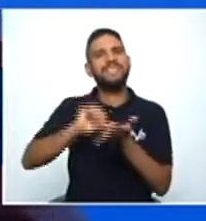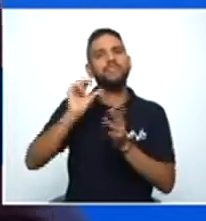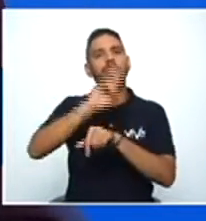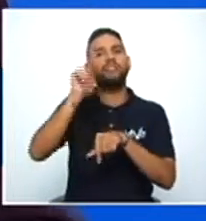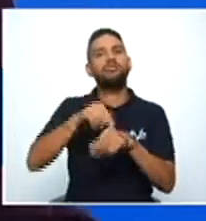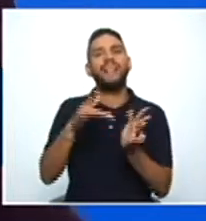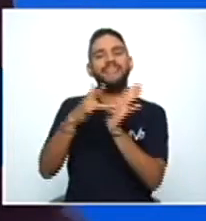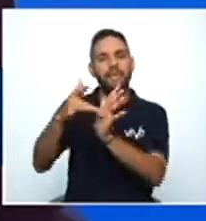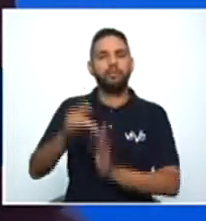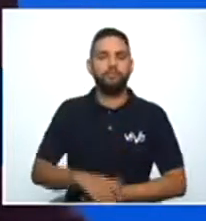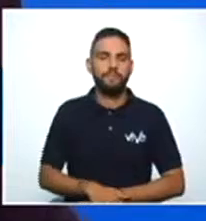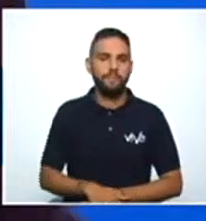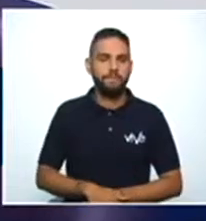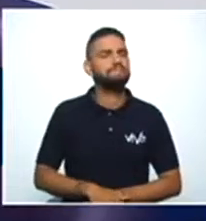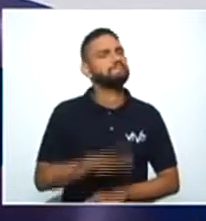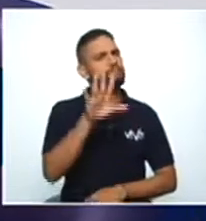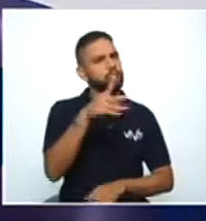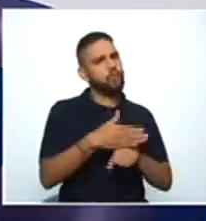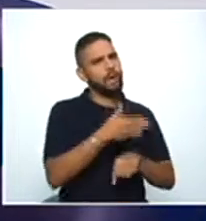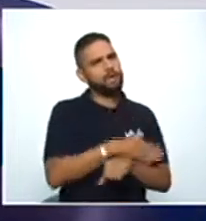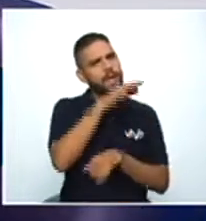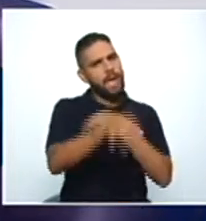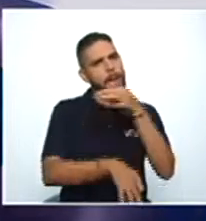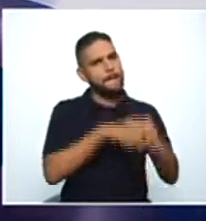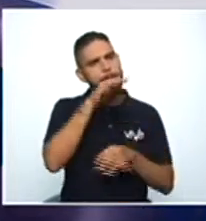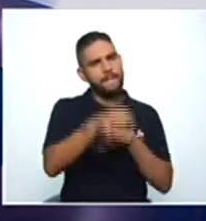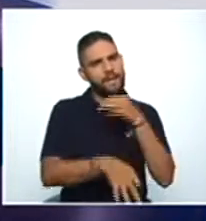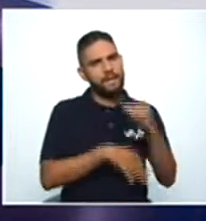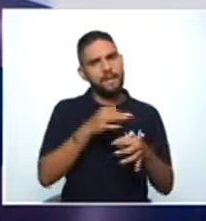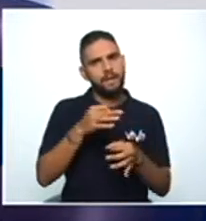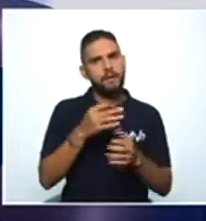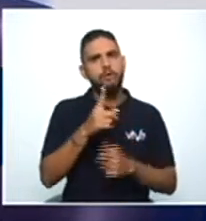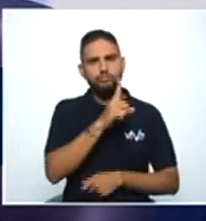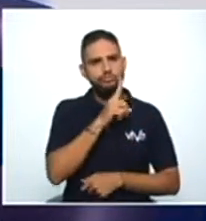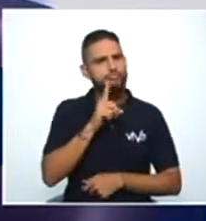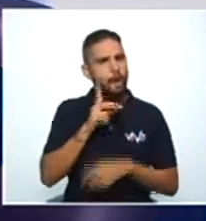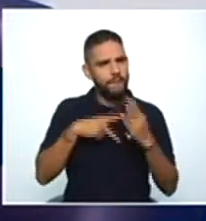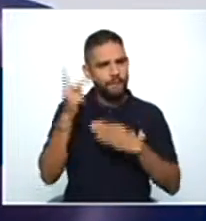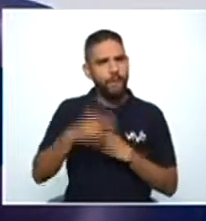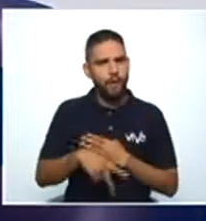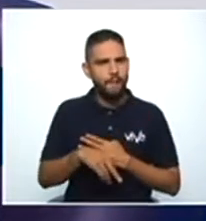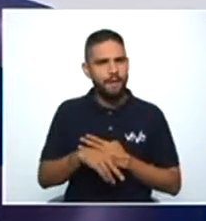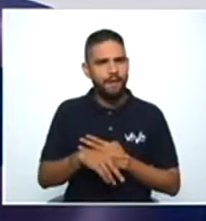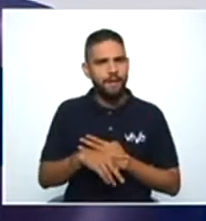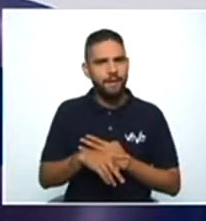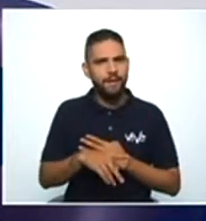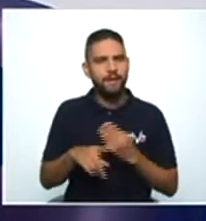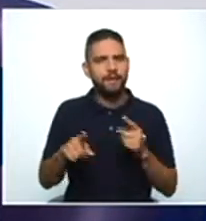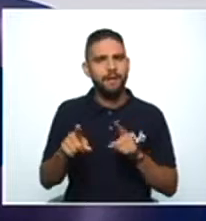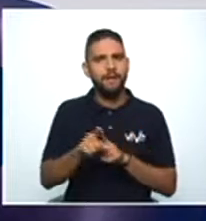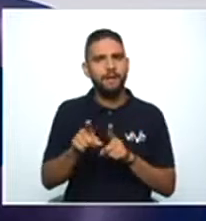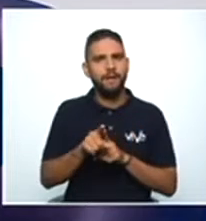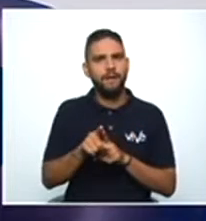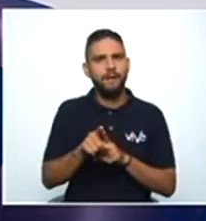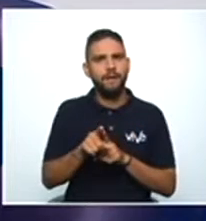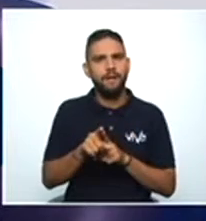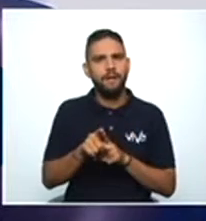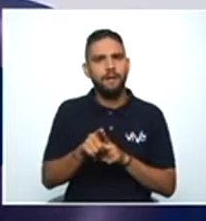del disco cendis exacto nombramos obviamente al pruebe el nombre del programa que éste van a sacar aquí para llevar al aire